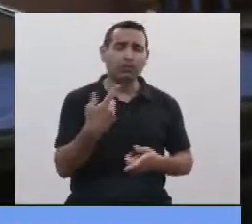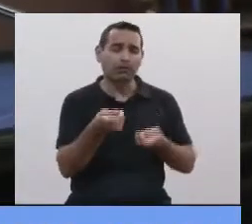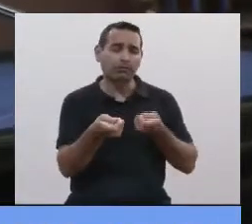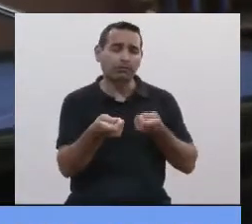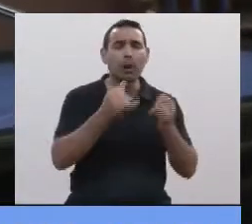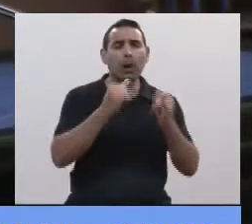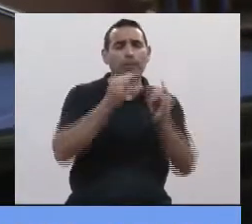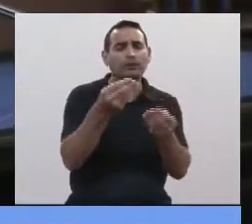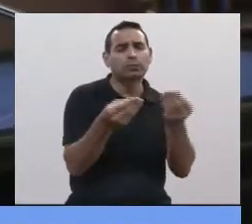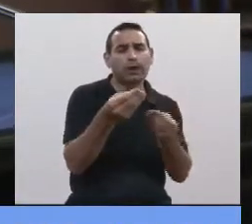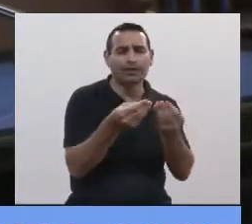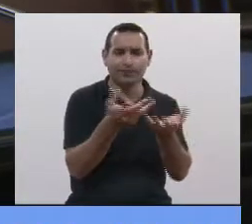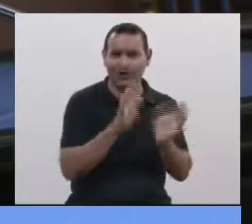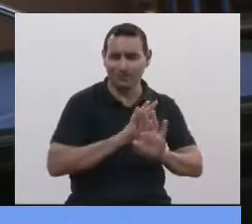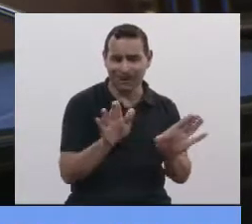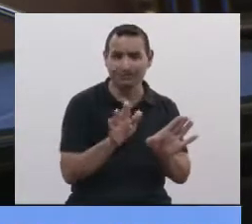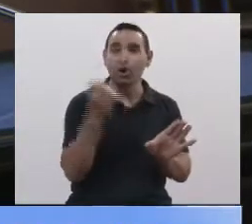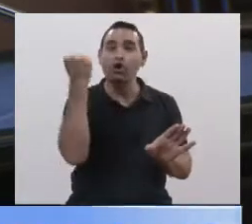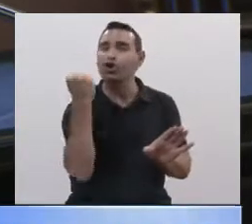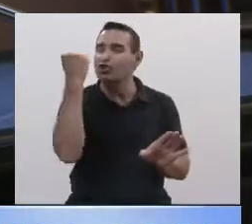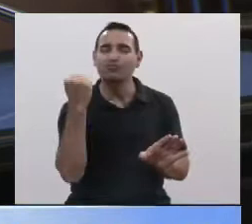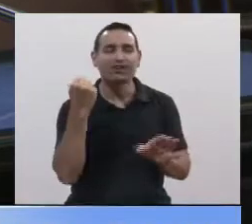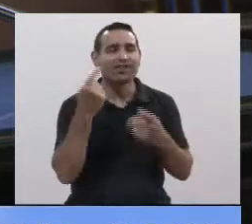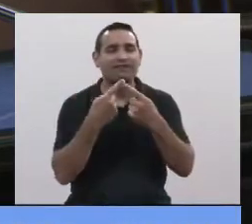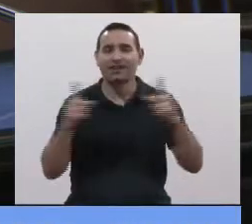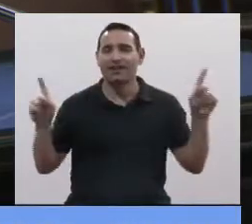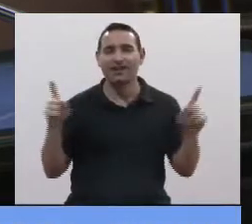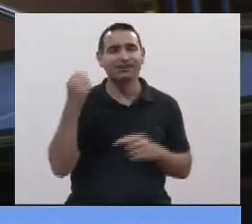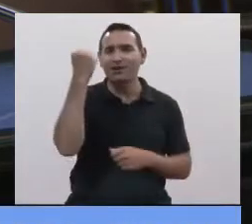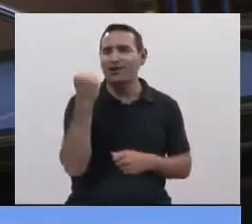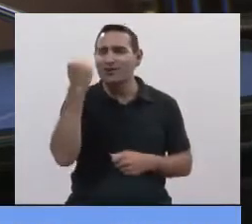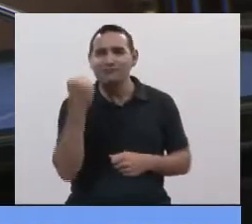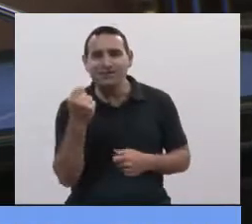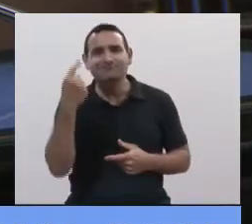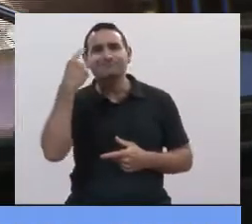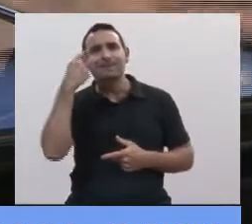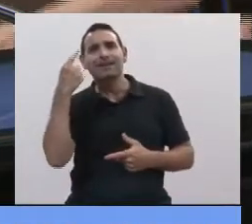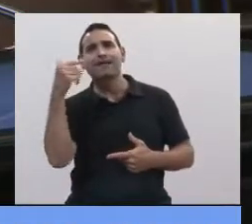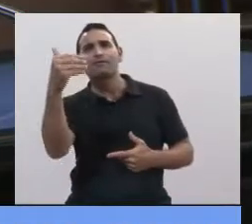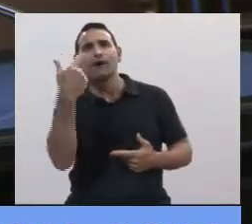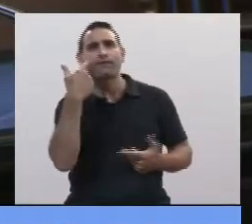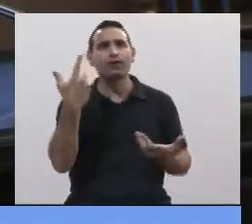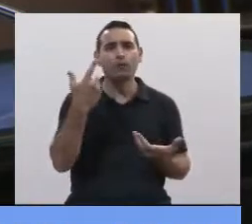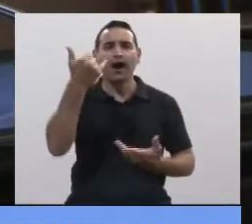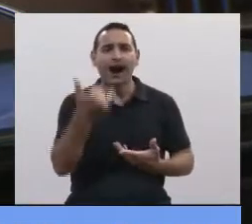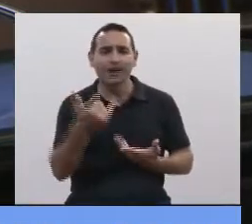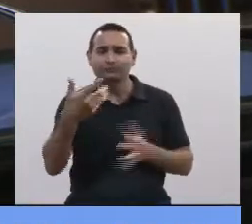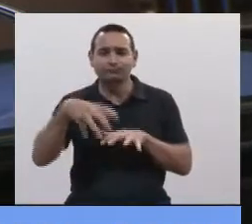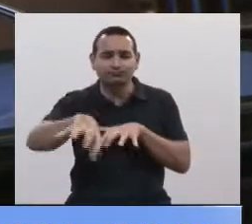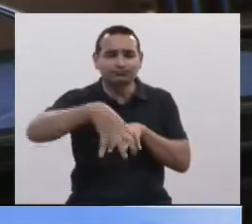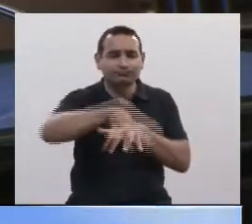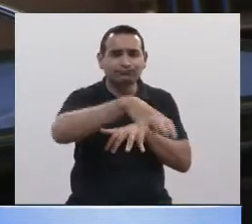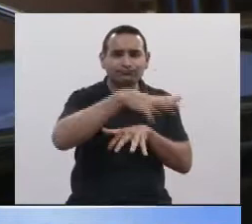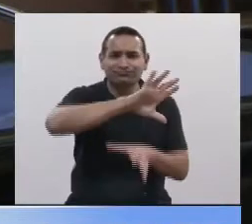el presupuesto. La economía tiene otros factores, expectativas, actores